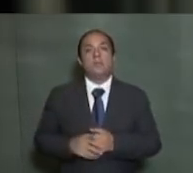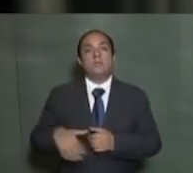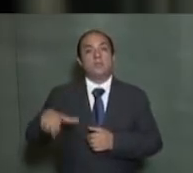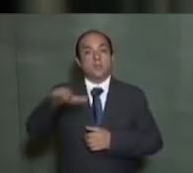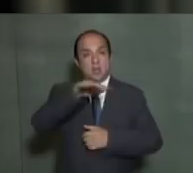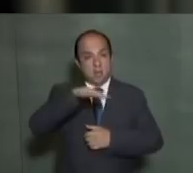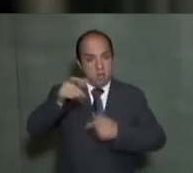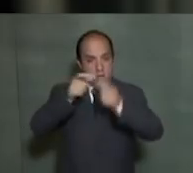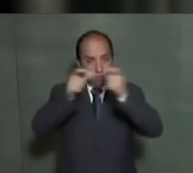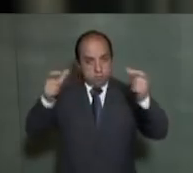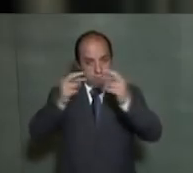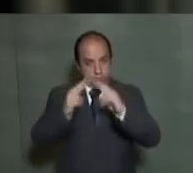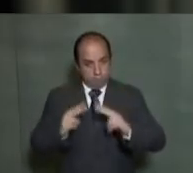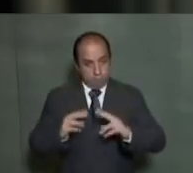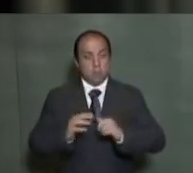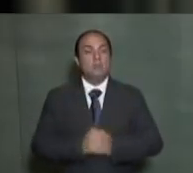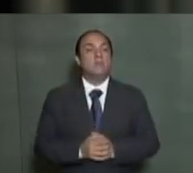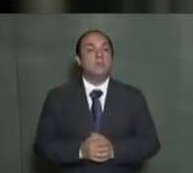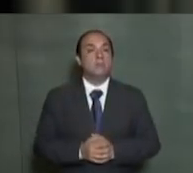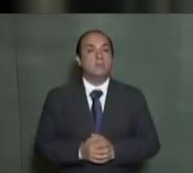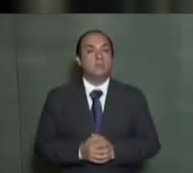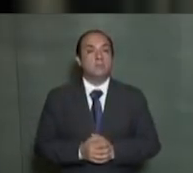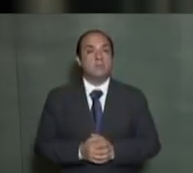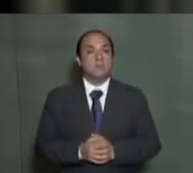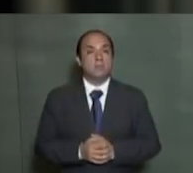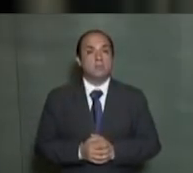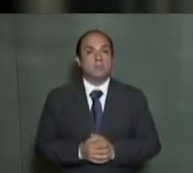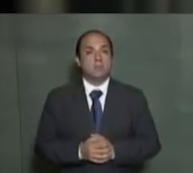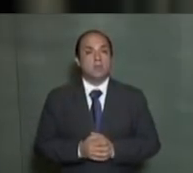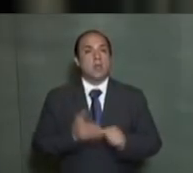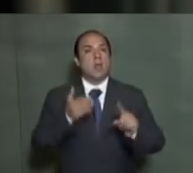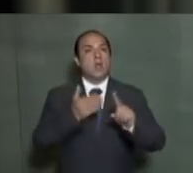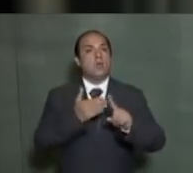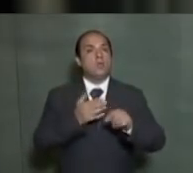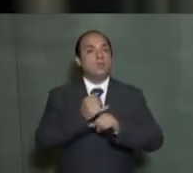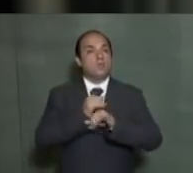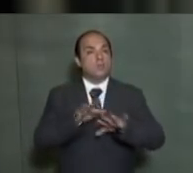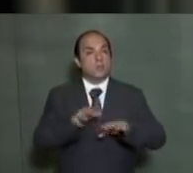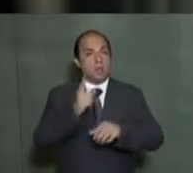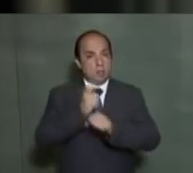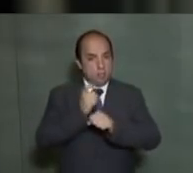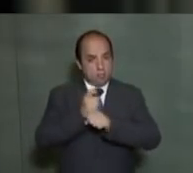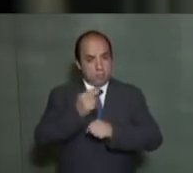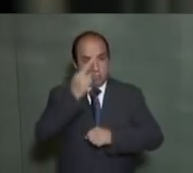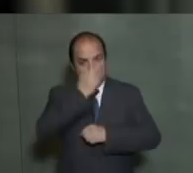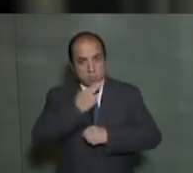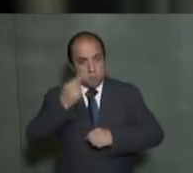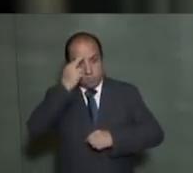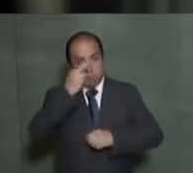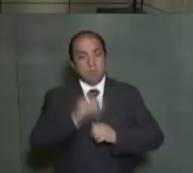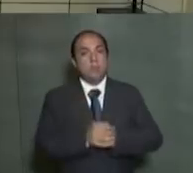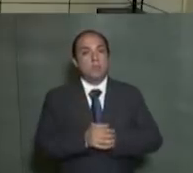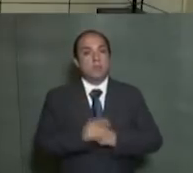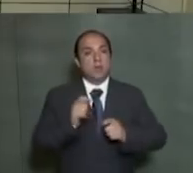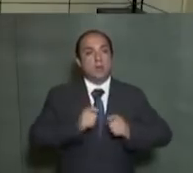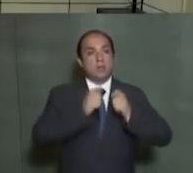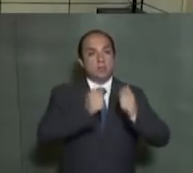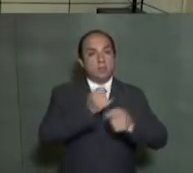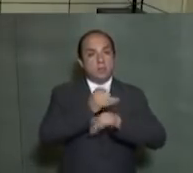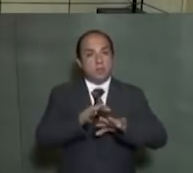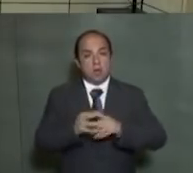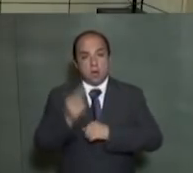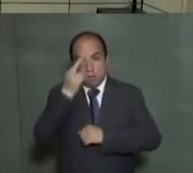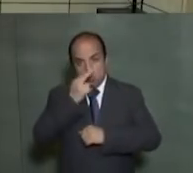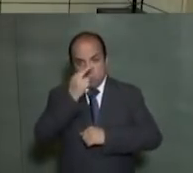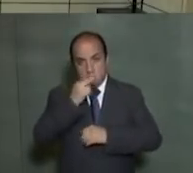tramo colapsado. El alcance de este informe o de esta primera nivel de evaluación es la entrega del informe de inspección física